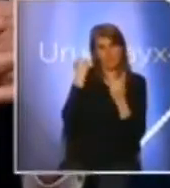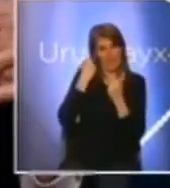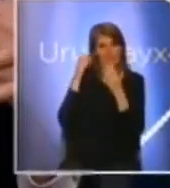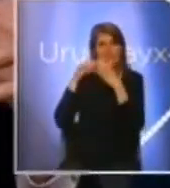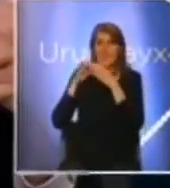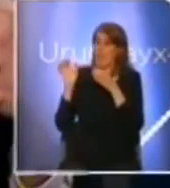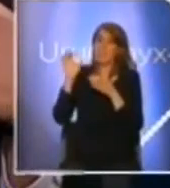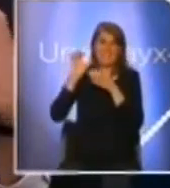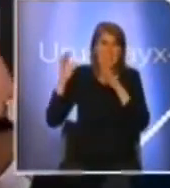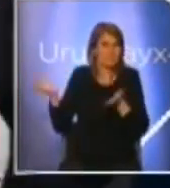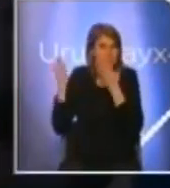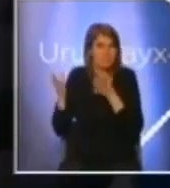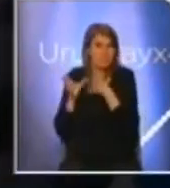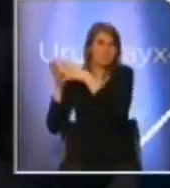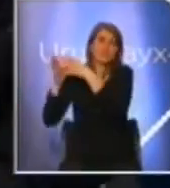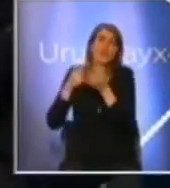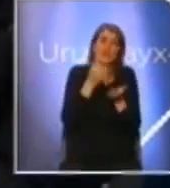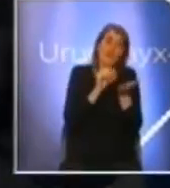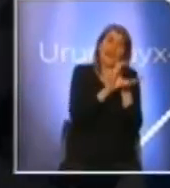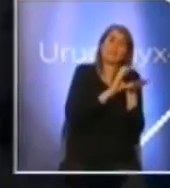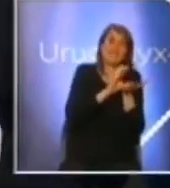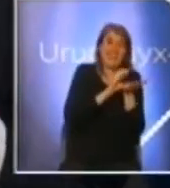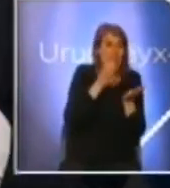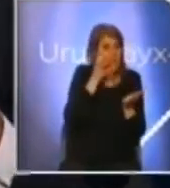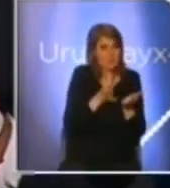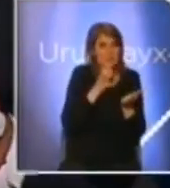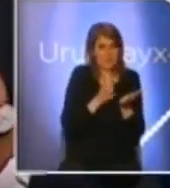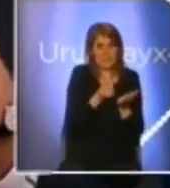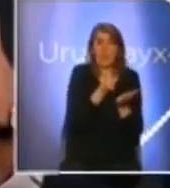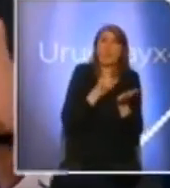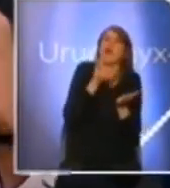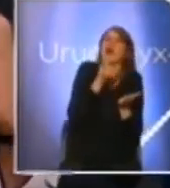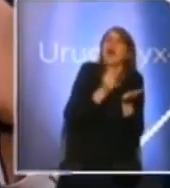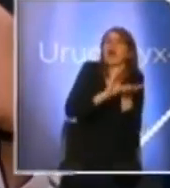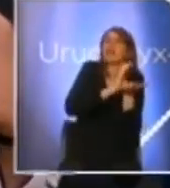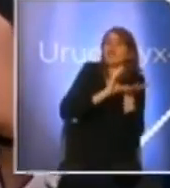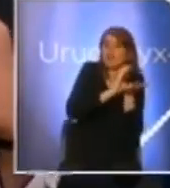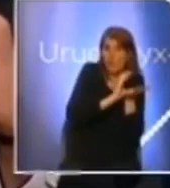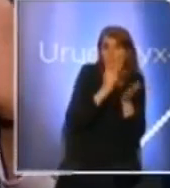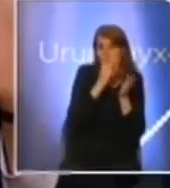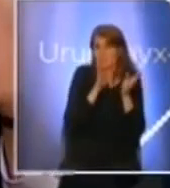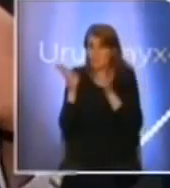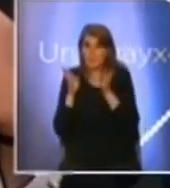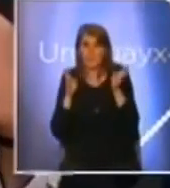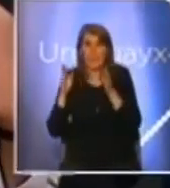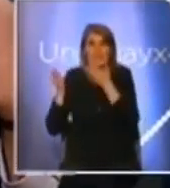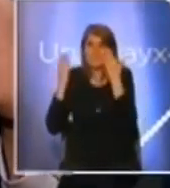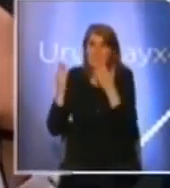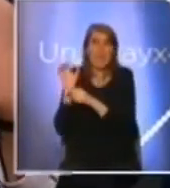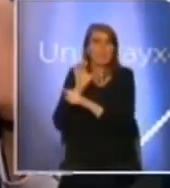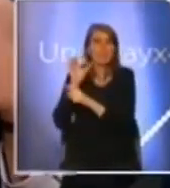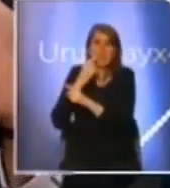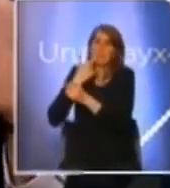de empresas por un lado y el capital de riesgo por el otro. Esos dos conceptos, el de aceleradora en el sentido de que en una empresa se haga